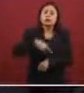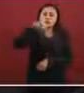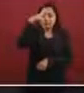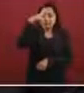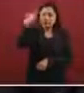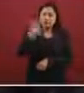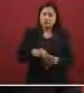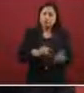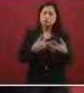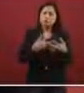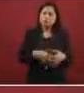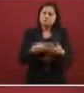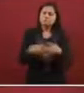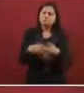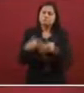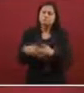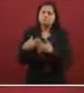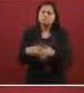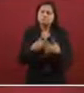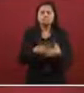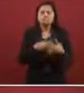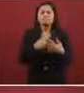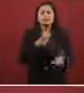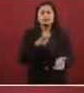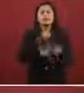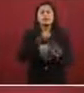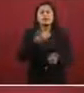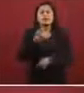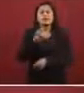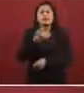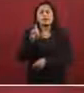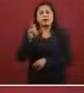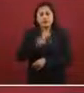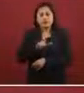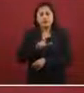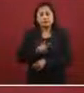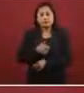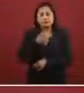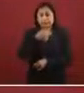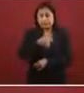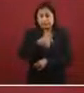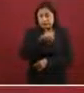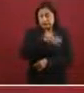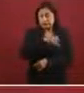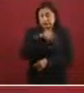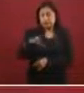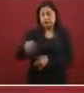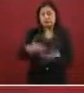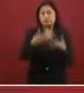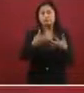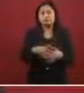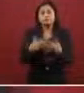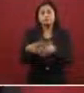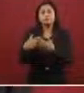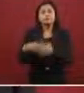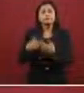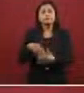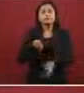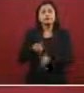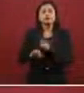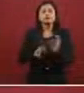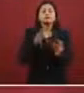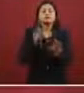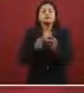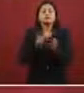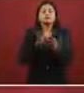plantas de Pemex. Al referirse al apoyo que la población le manifestó durante el grito de independencia y de los